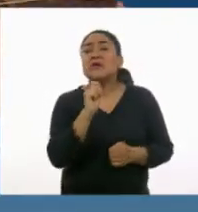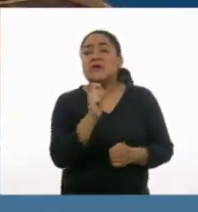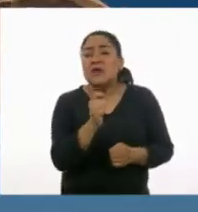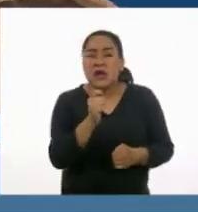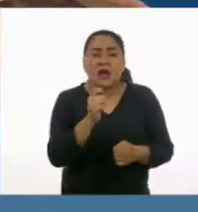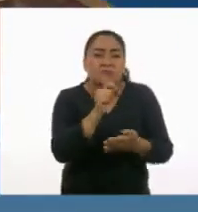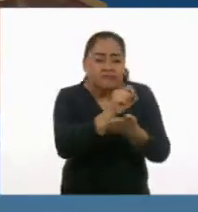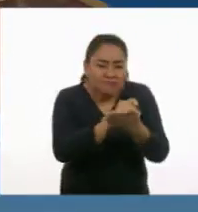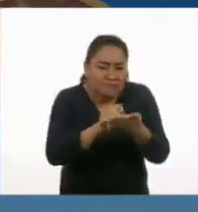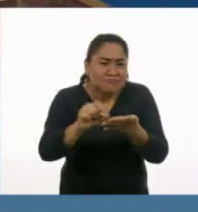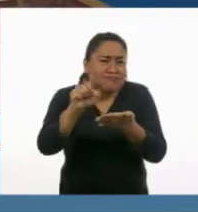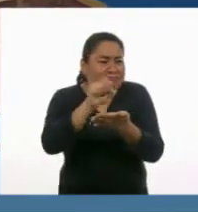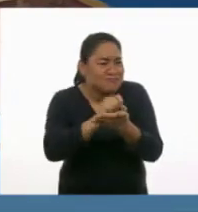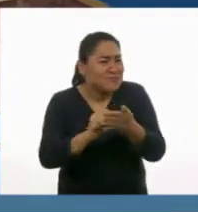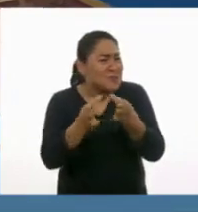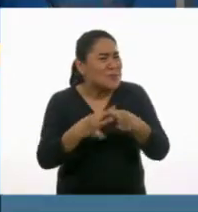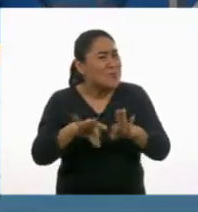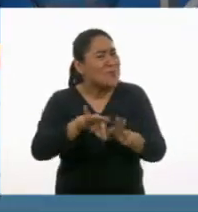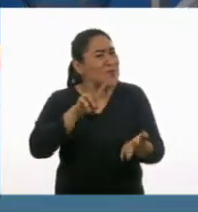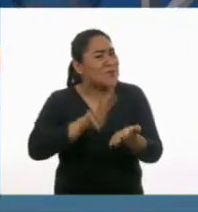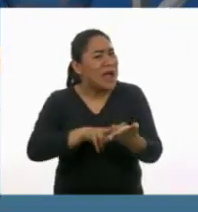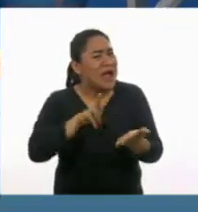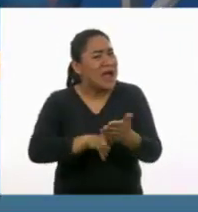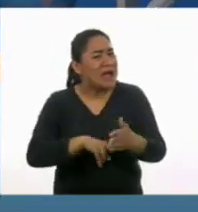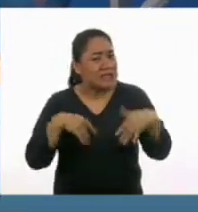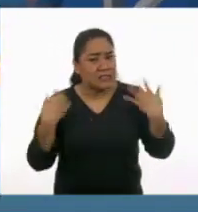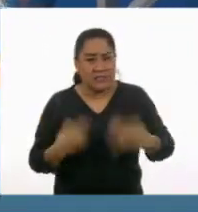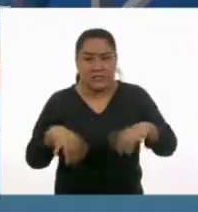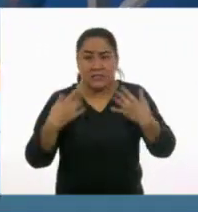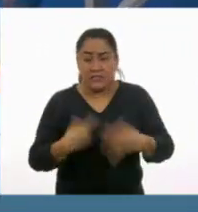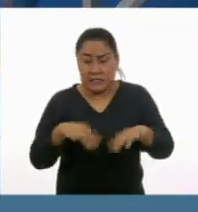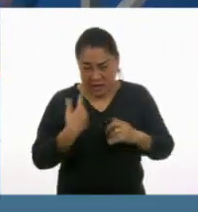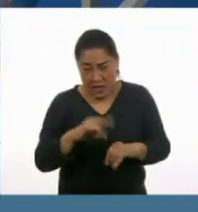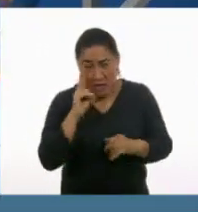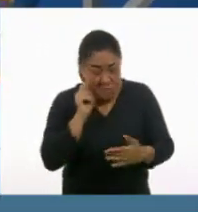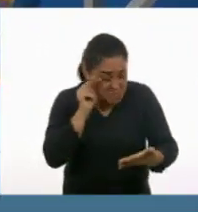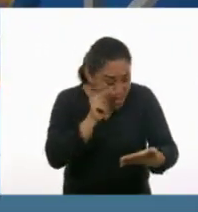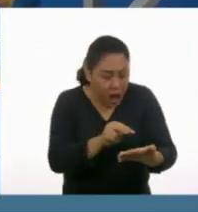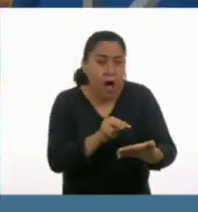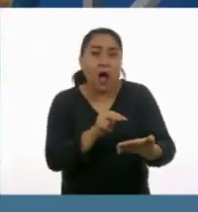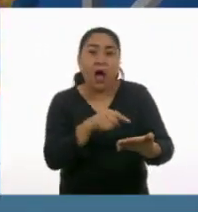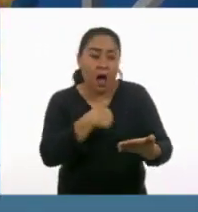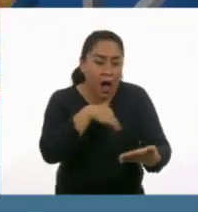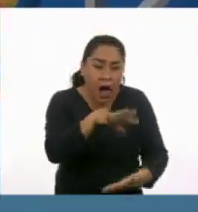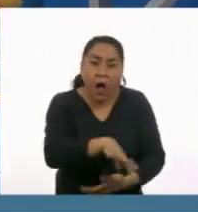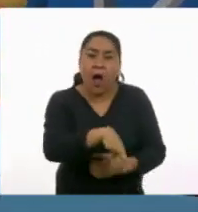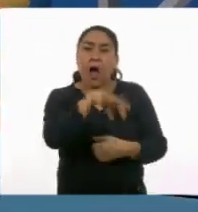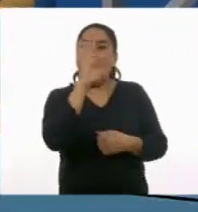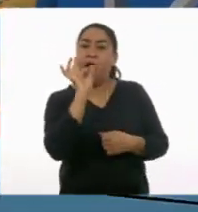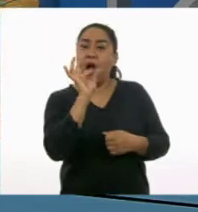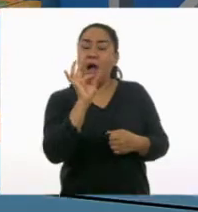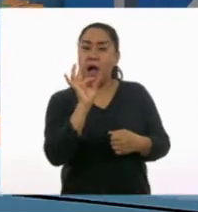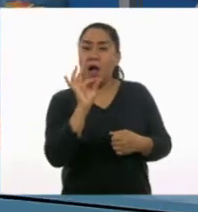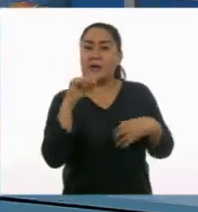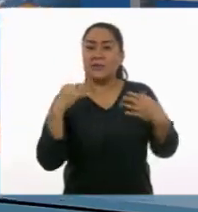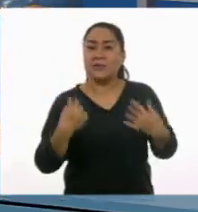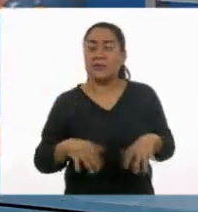letras. Mira nada más, me encontré esto que es